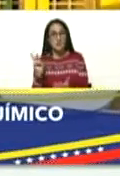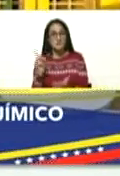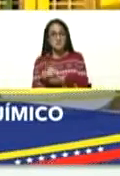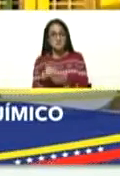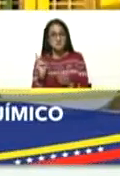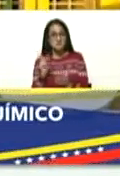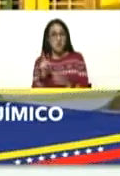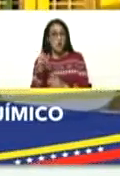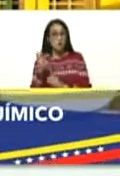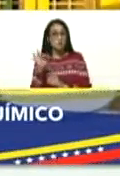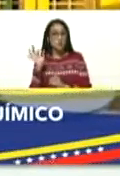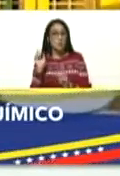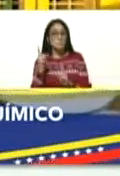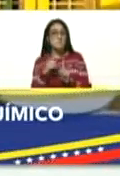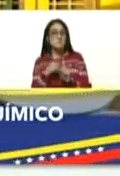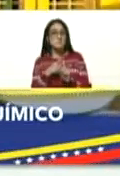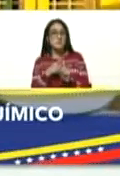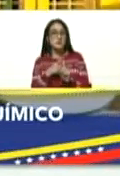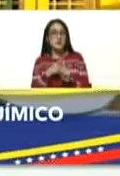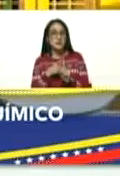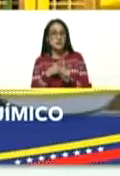Es una opción. Primera opción, Guayana.